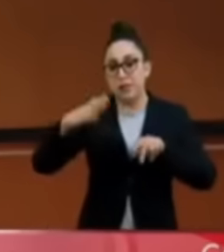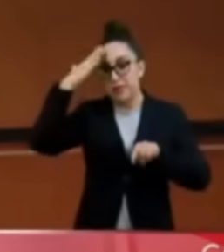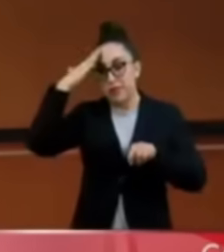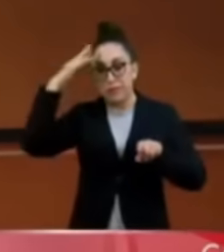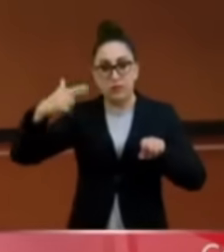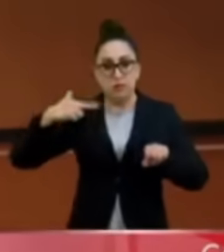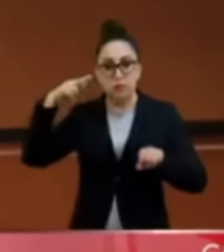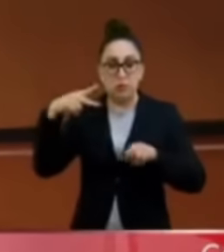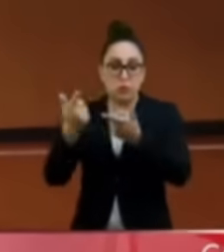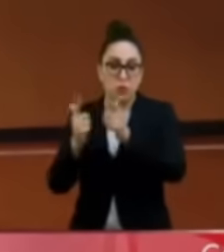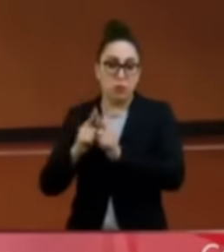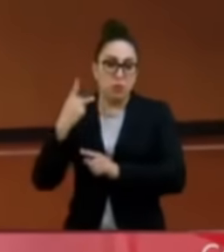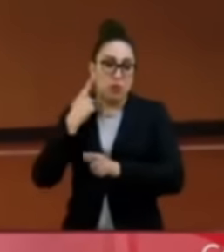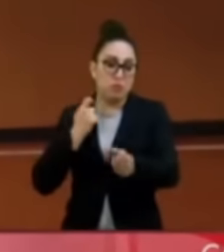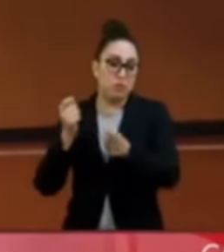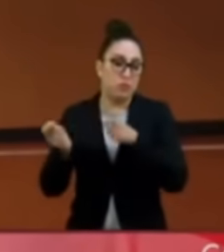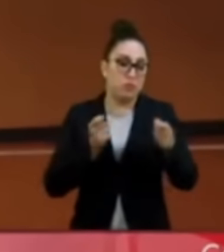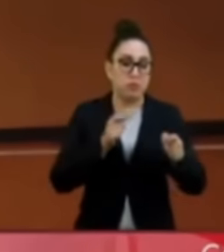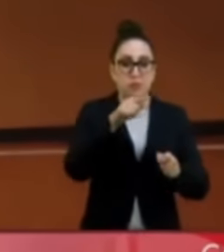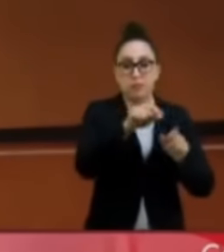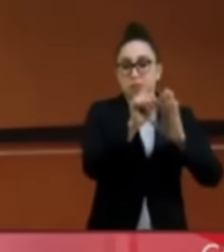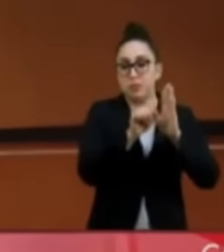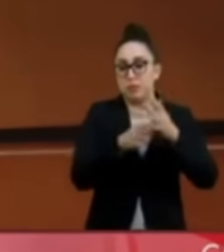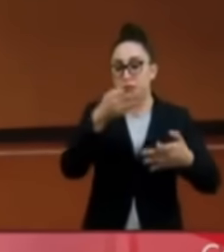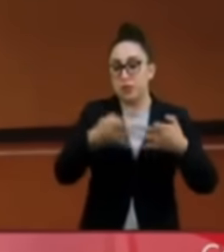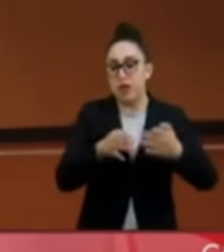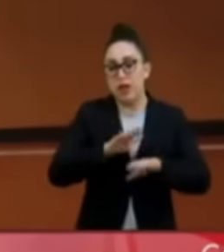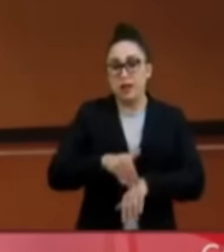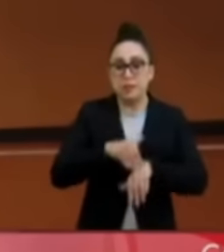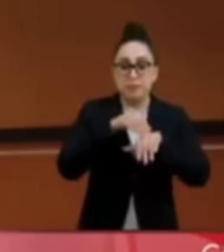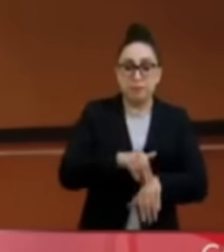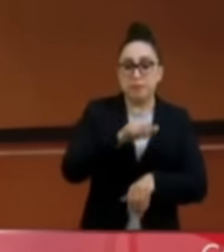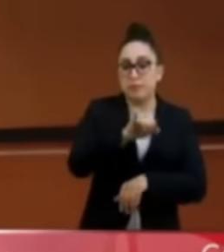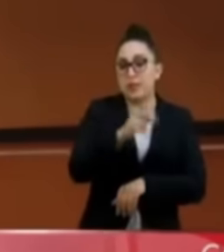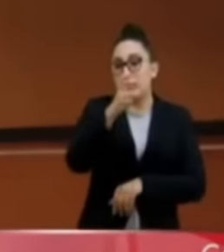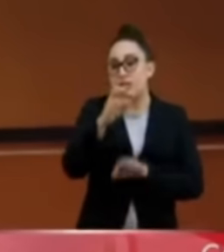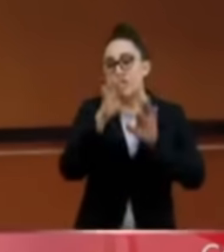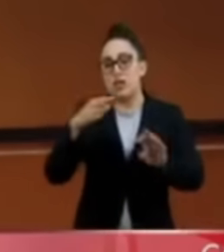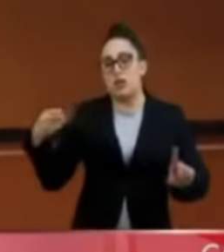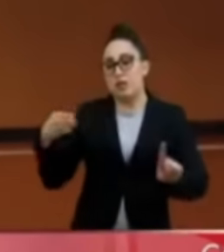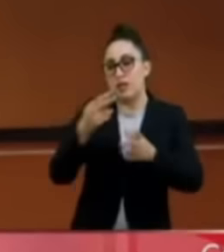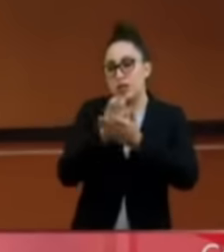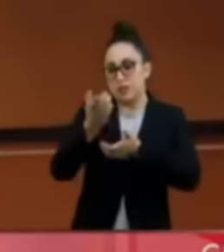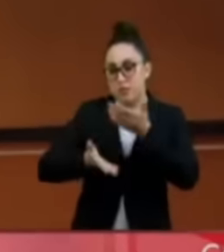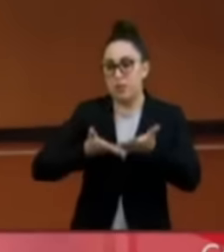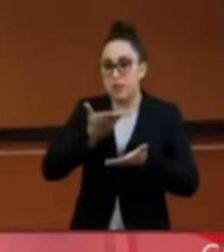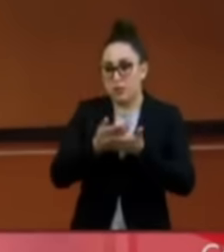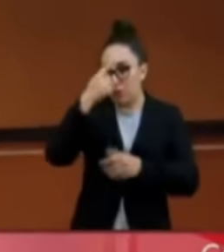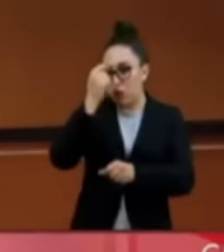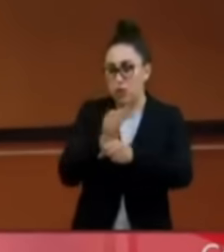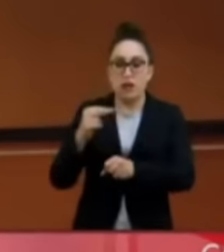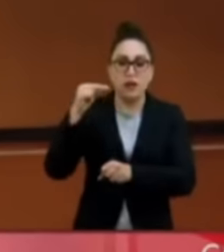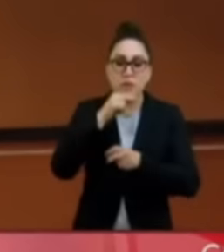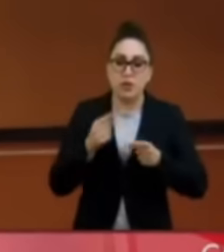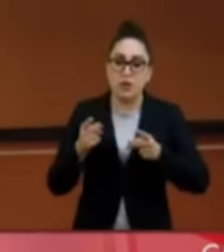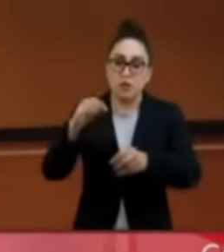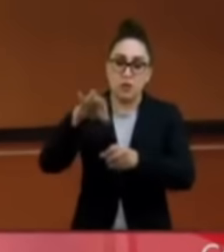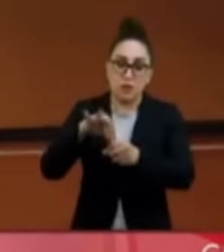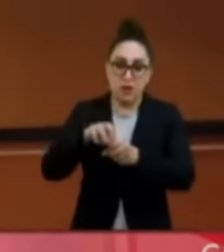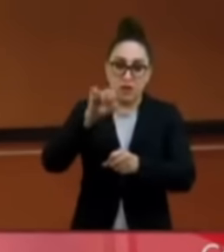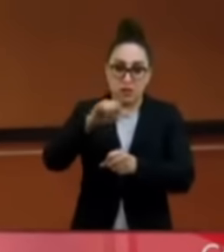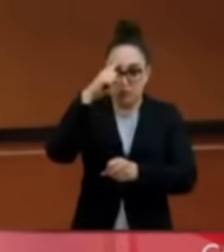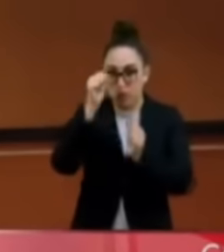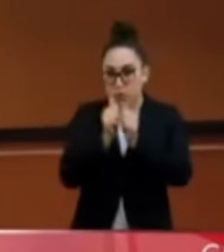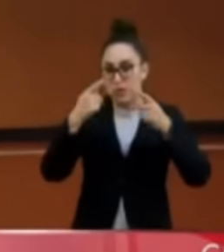del ejecutivo, al poder del legislativo, porque de eso se trata en realidad un proceso de elección de esta